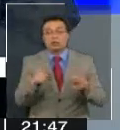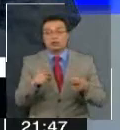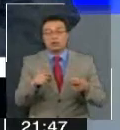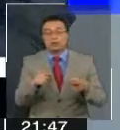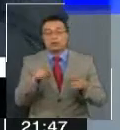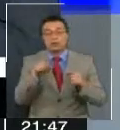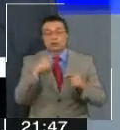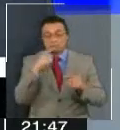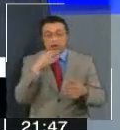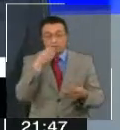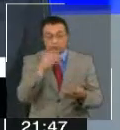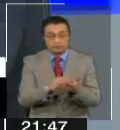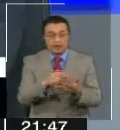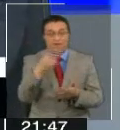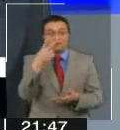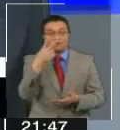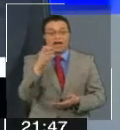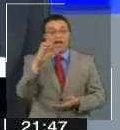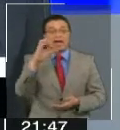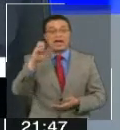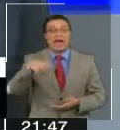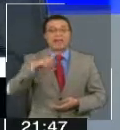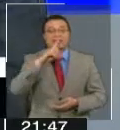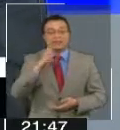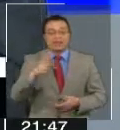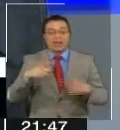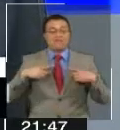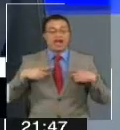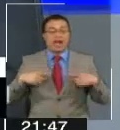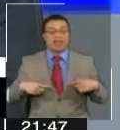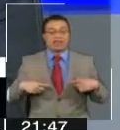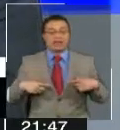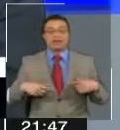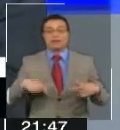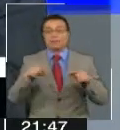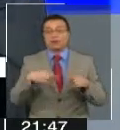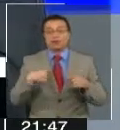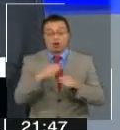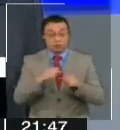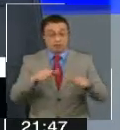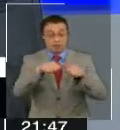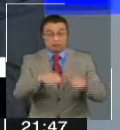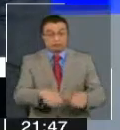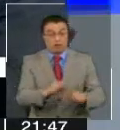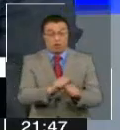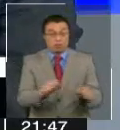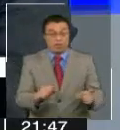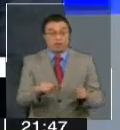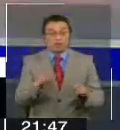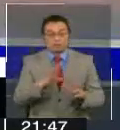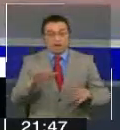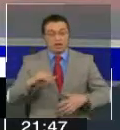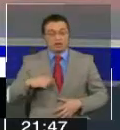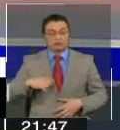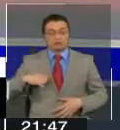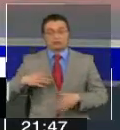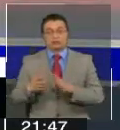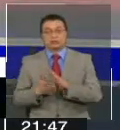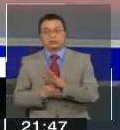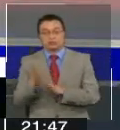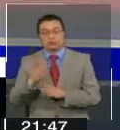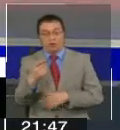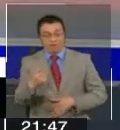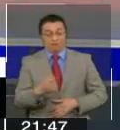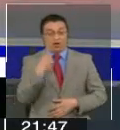Usted queda por declaración de vacancia en el cargo. O sea, yo de ninguna forma podía permanecer en la Contraloría con el cargo. Pero era más honorable salir porque a uno